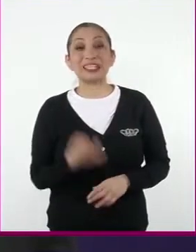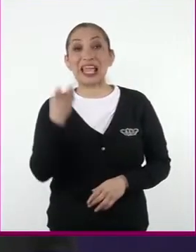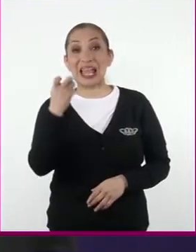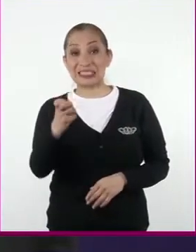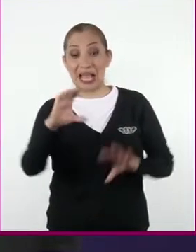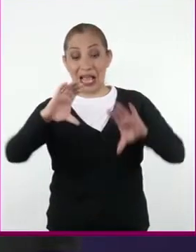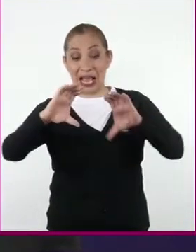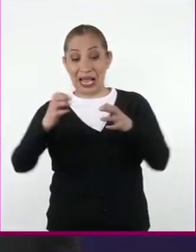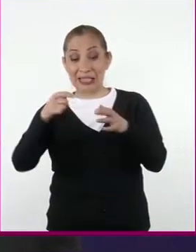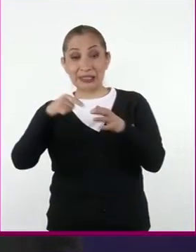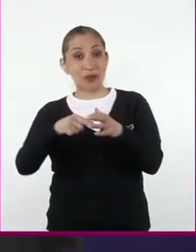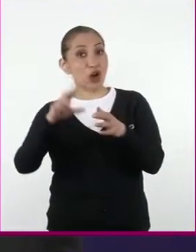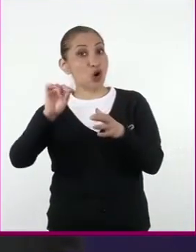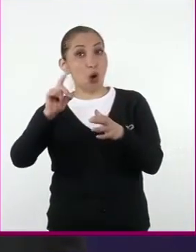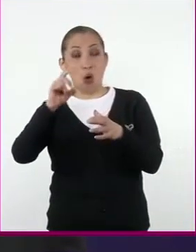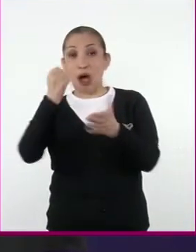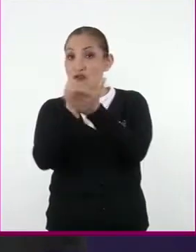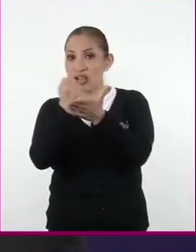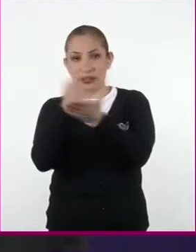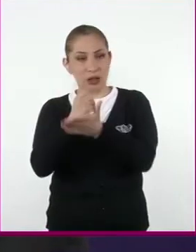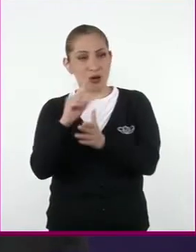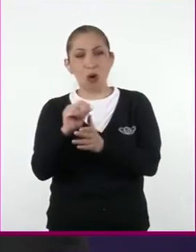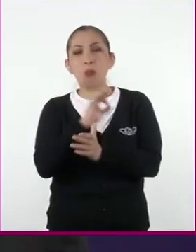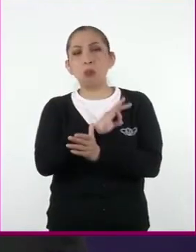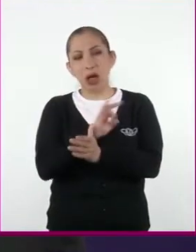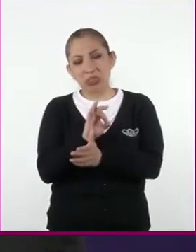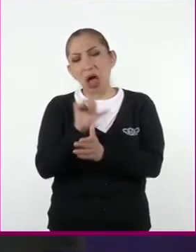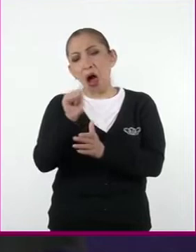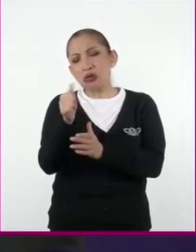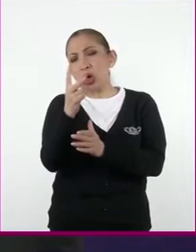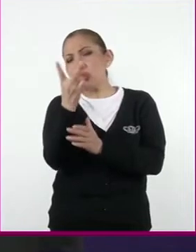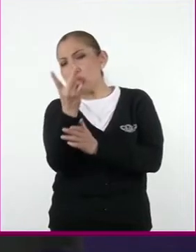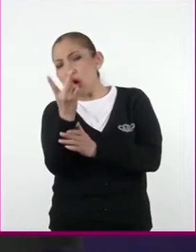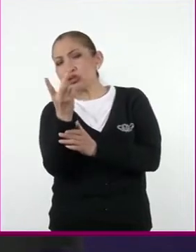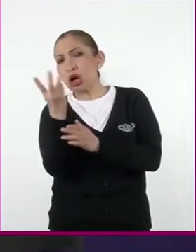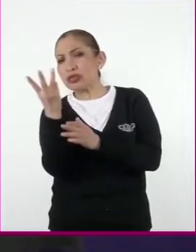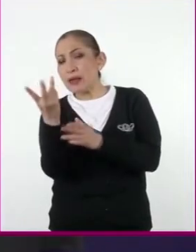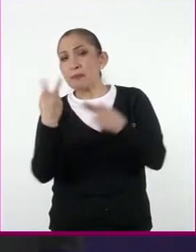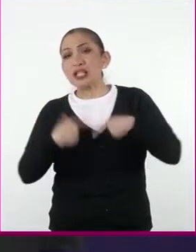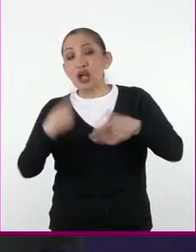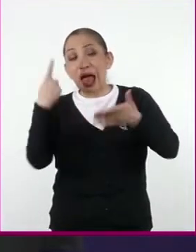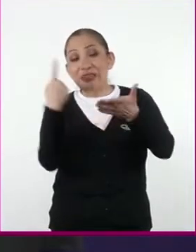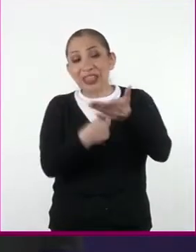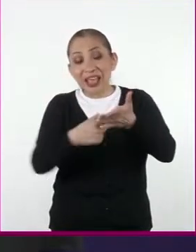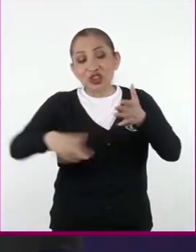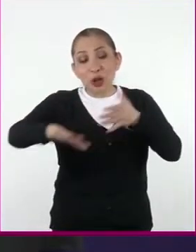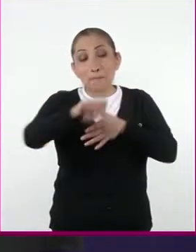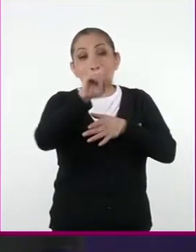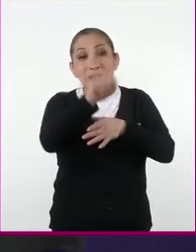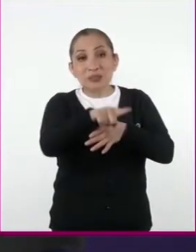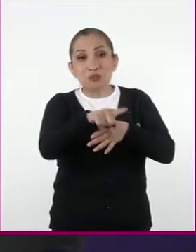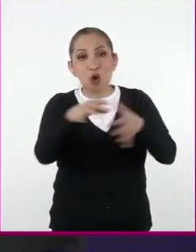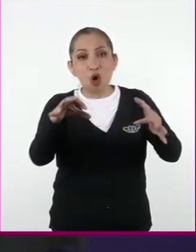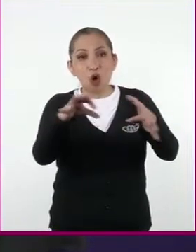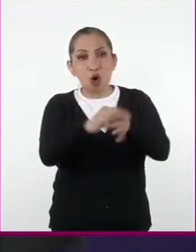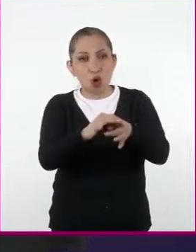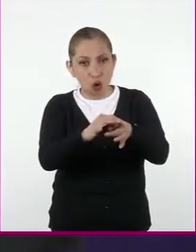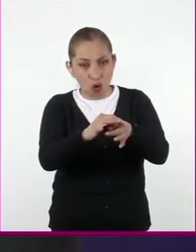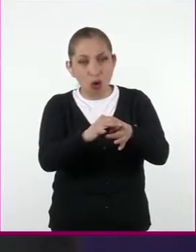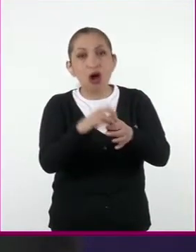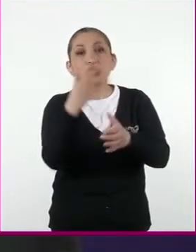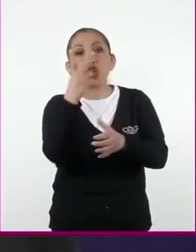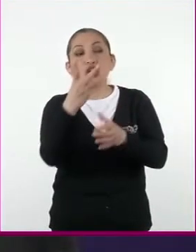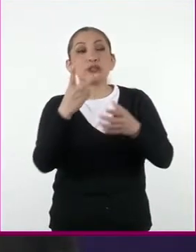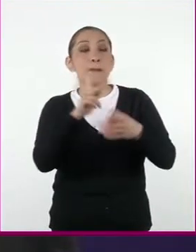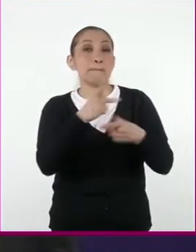Esta clasificación no es estricta. Pueden existir 2 o más personajes que desarrollen una misma función, es decir,